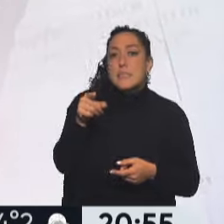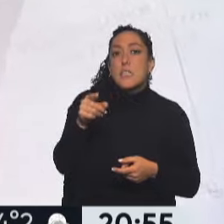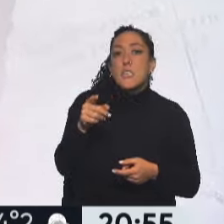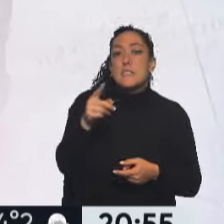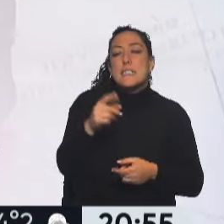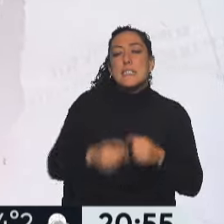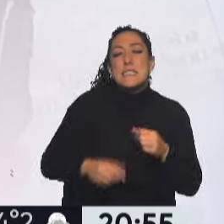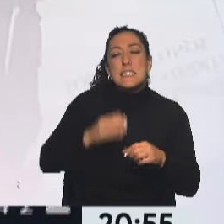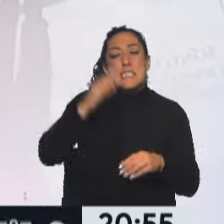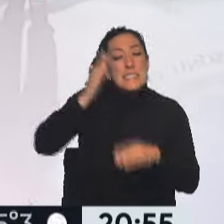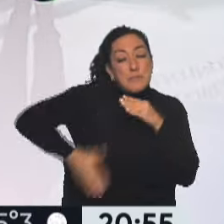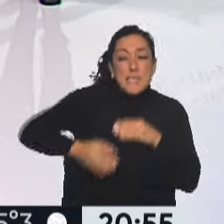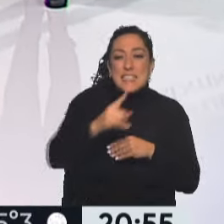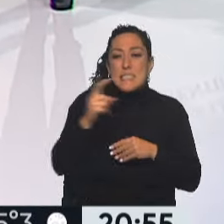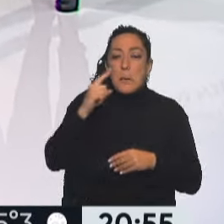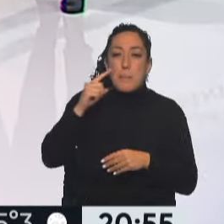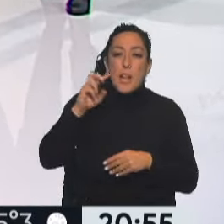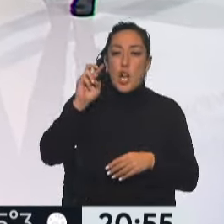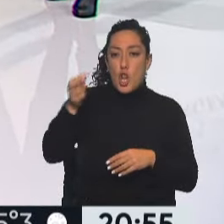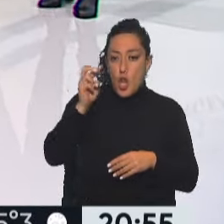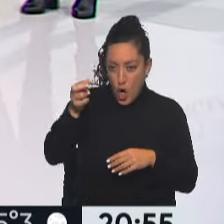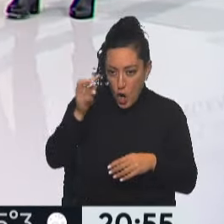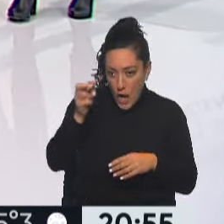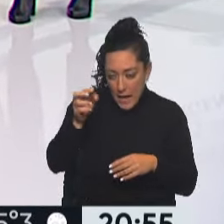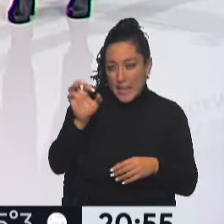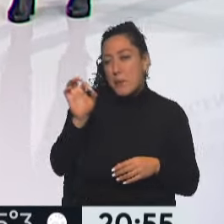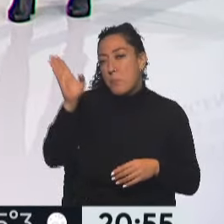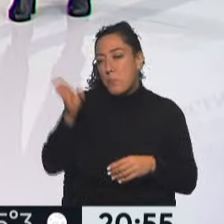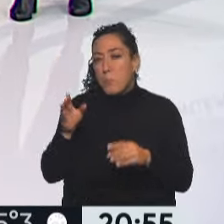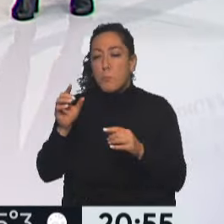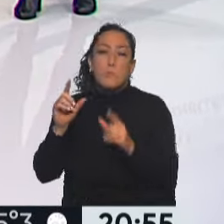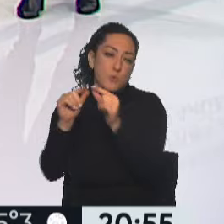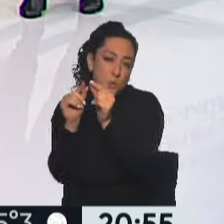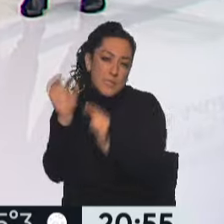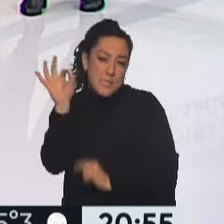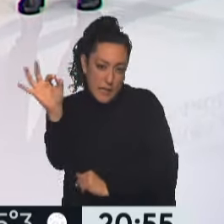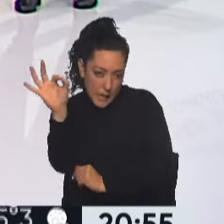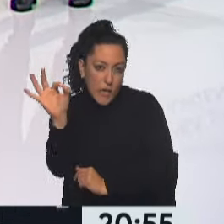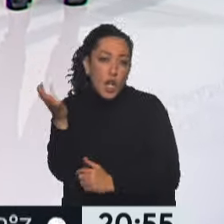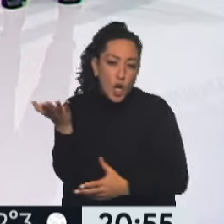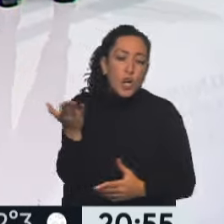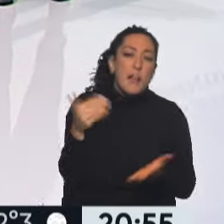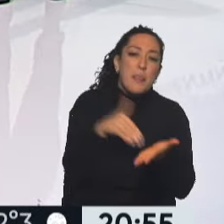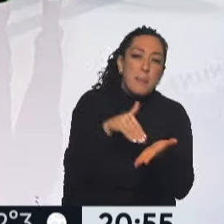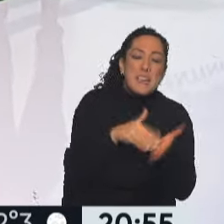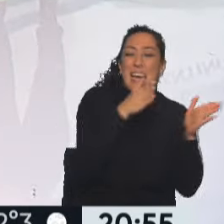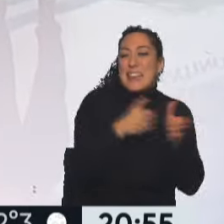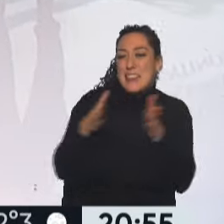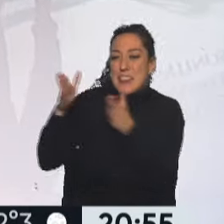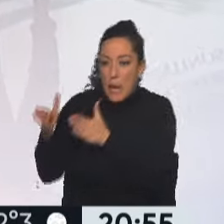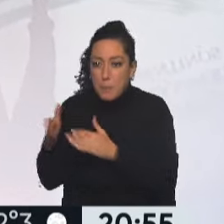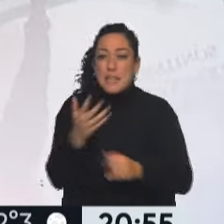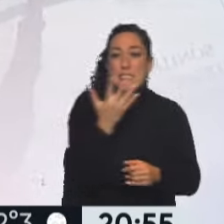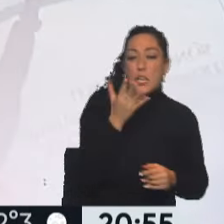hasta $100.000 con una alícuota cero o montos superiores, dependiendo la etapa, va a haber tres etapas con una alícuota